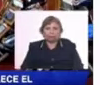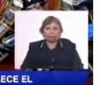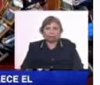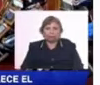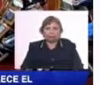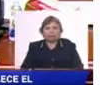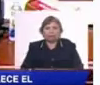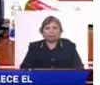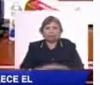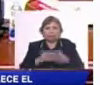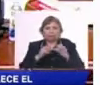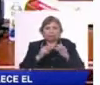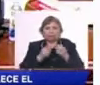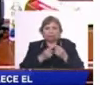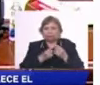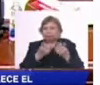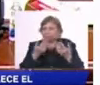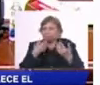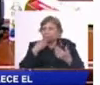grupo parlamentario o